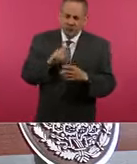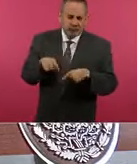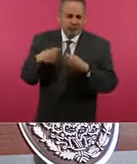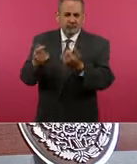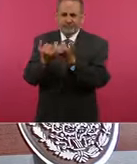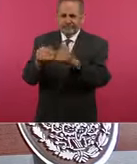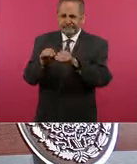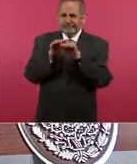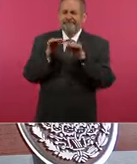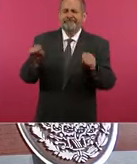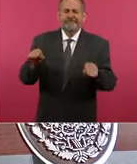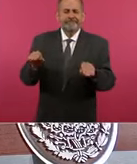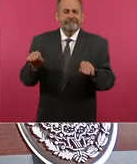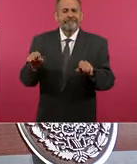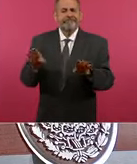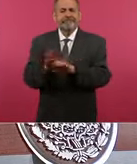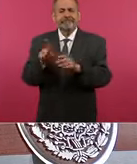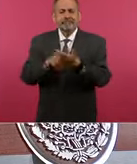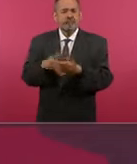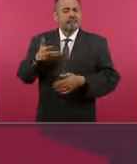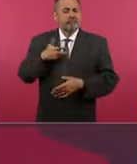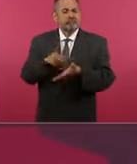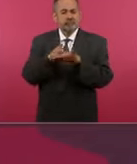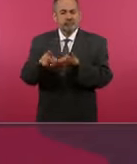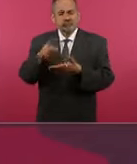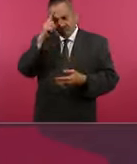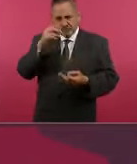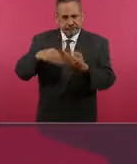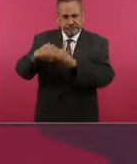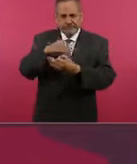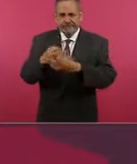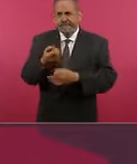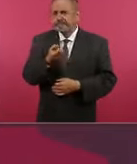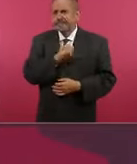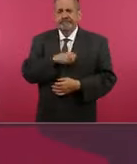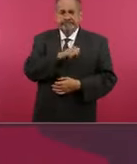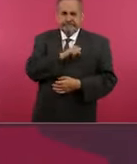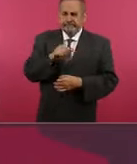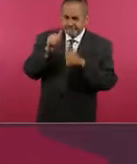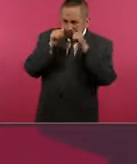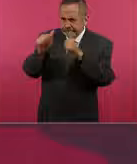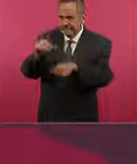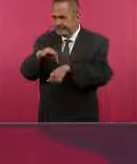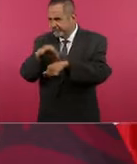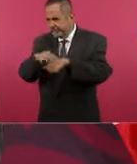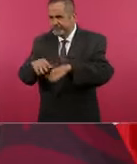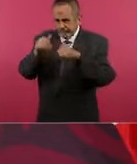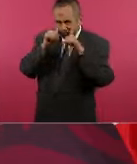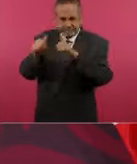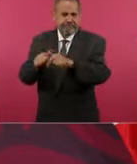universal el derecho a la salud. Esto es que